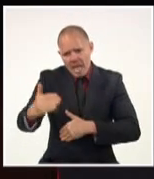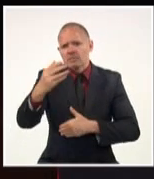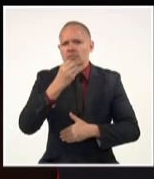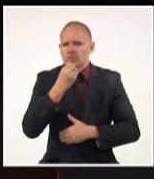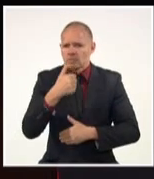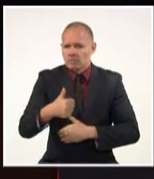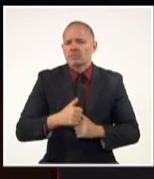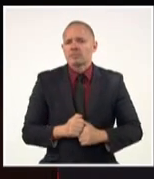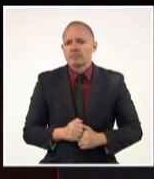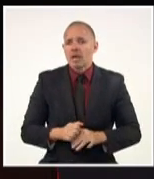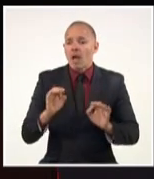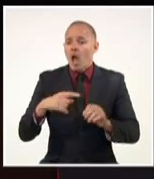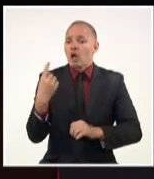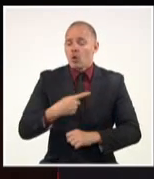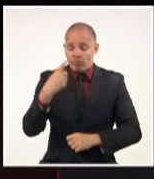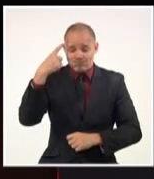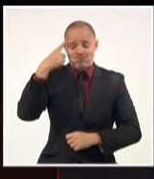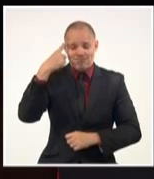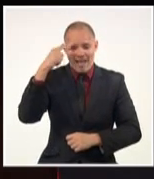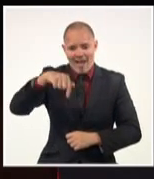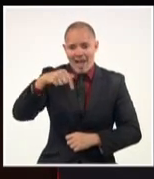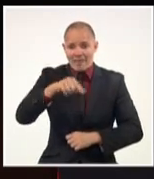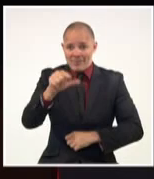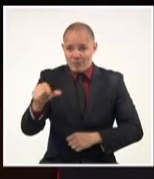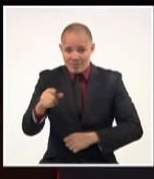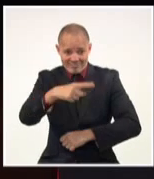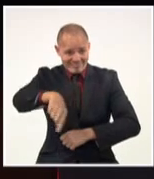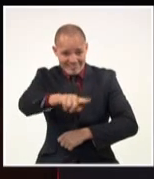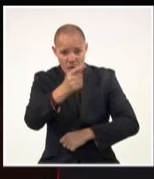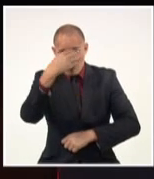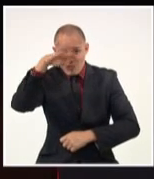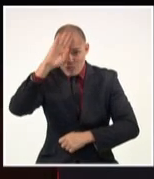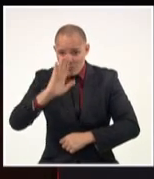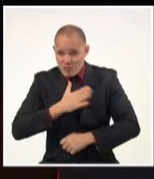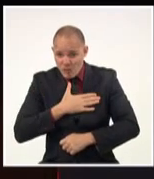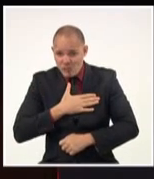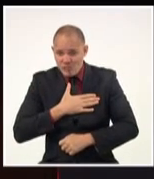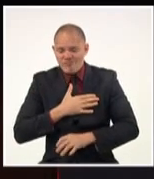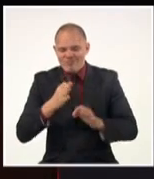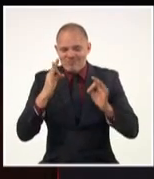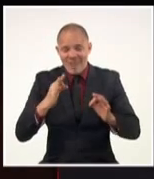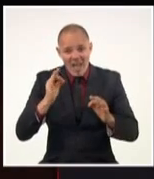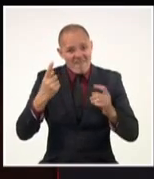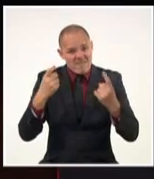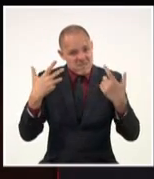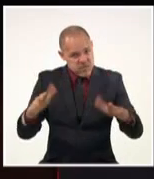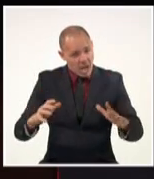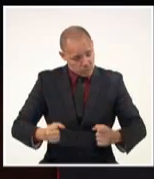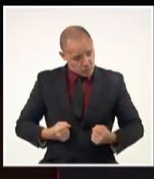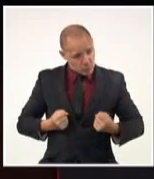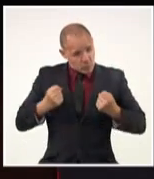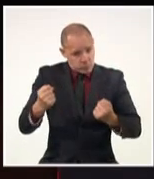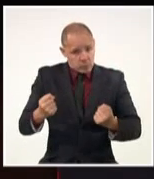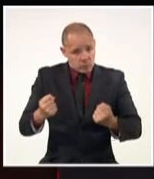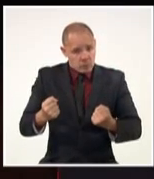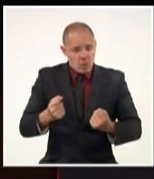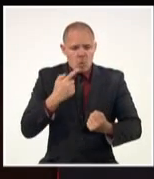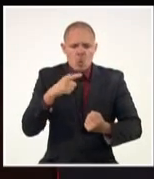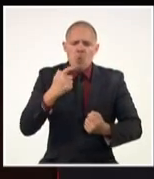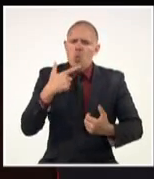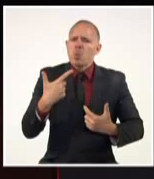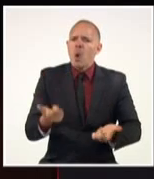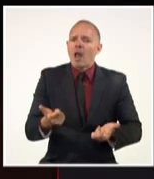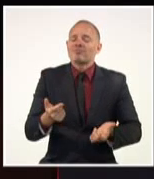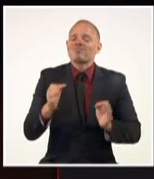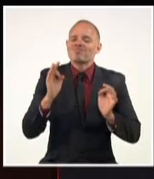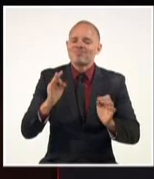humana que distinguen al cubano y el máximo esfuerzo que todavía falta, puestos en función de resultar